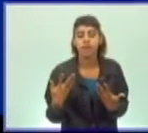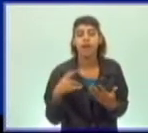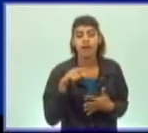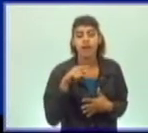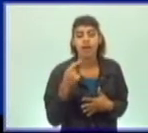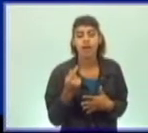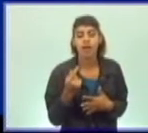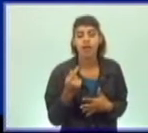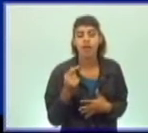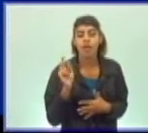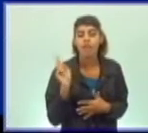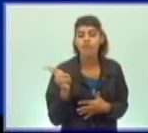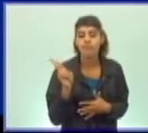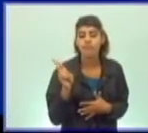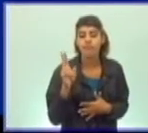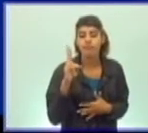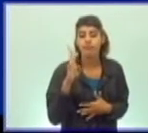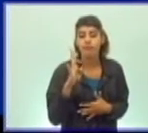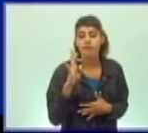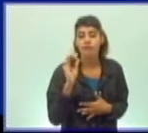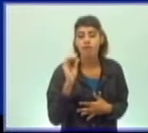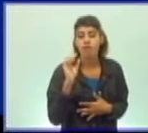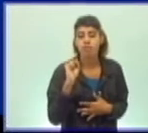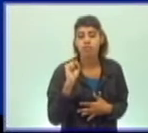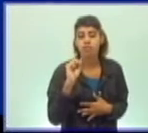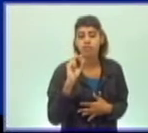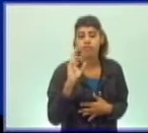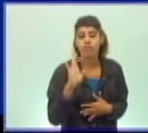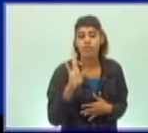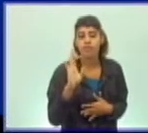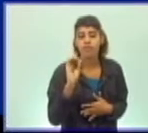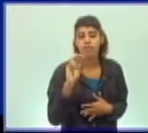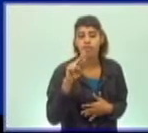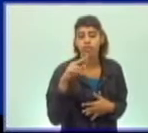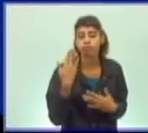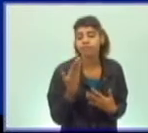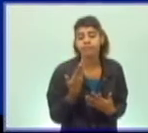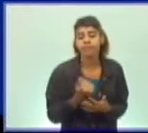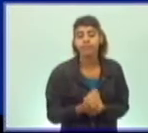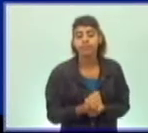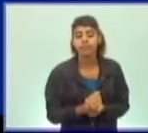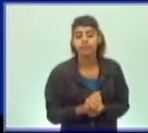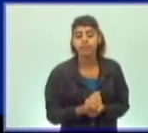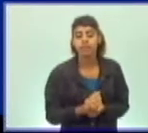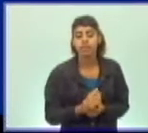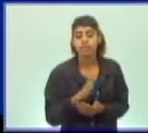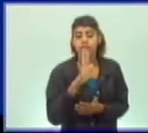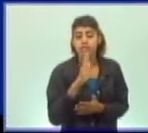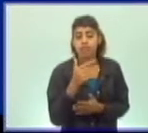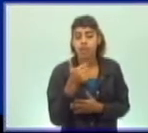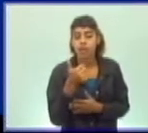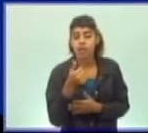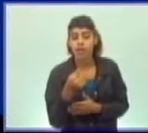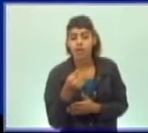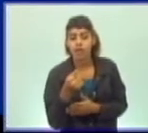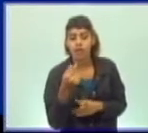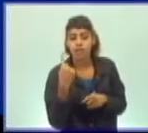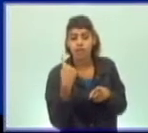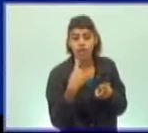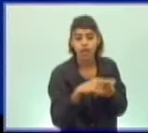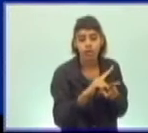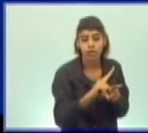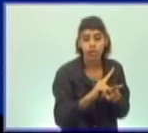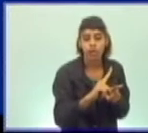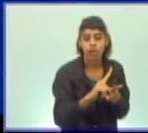elemento fósforo. Fíjense que el fósforo se encuentra en el grupo 5A, sin embargo, el otro elemento que estamos analizando es el magnesio, que